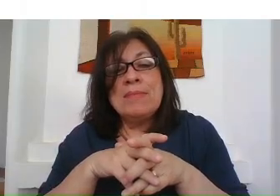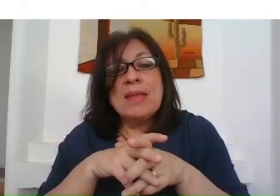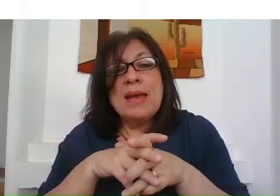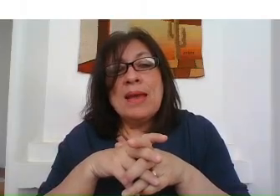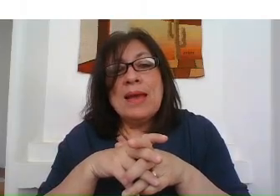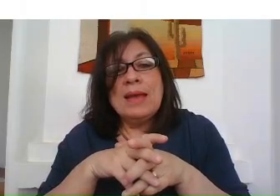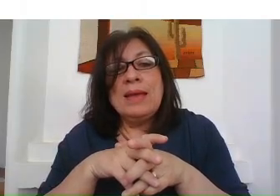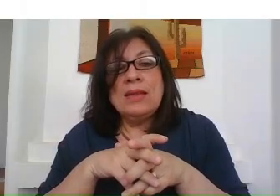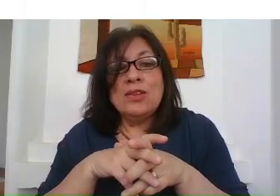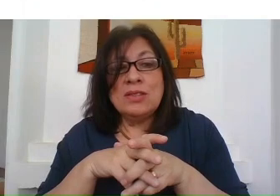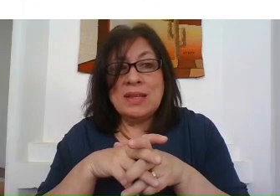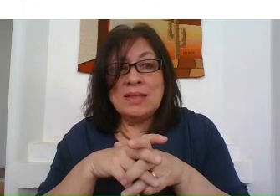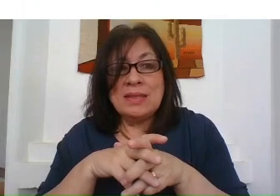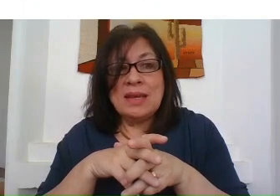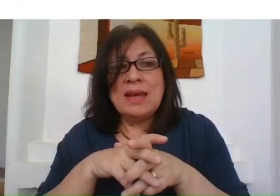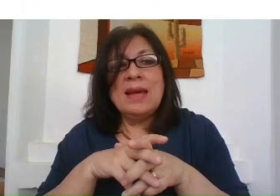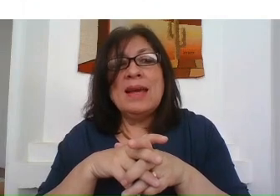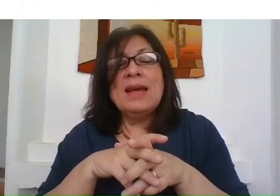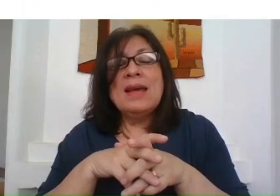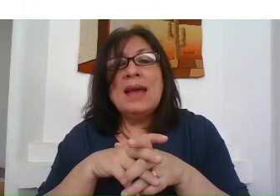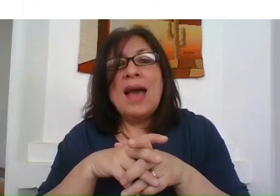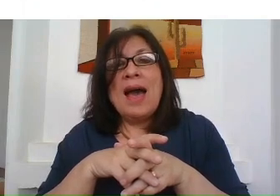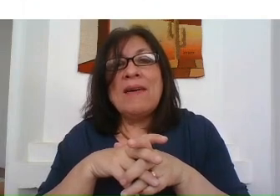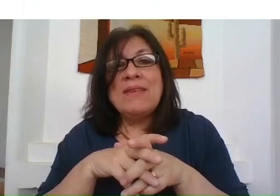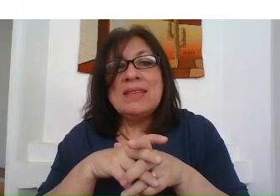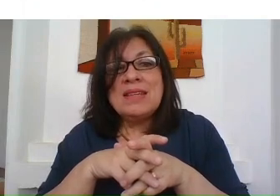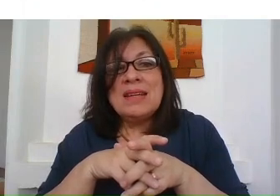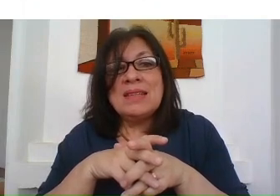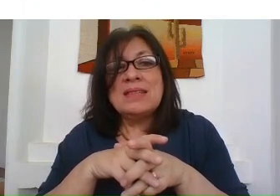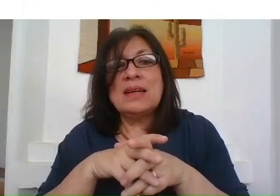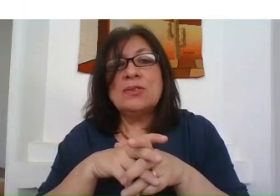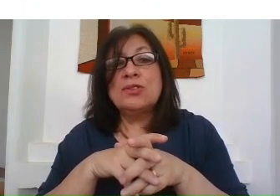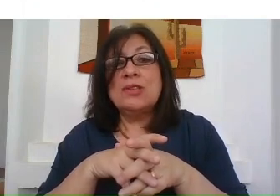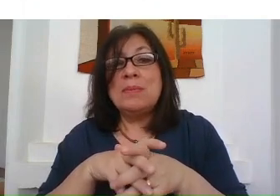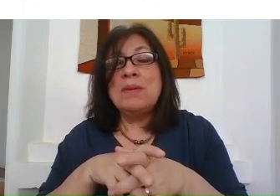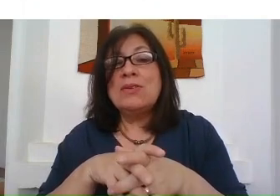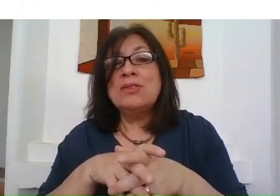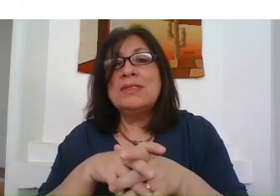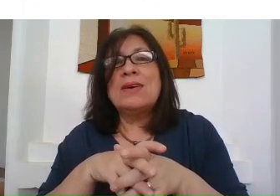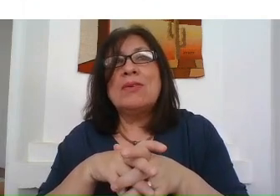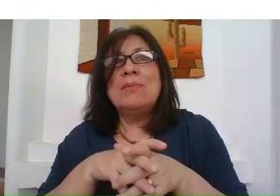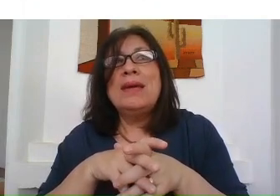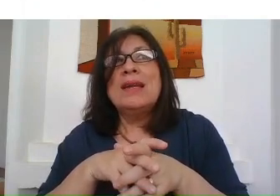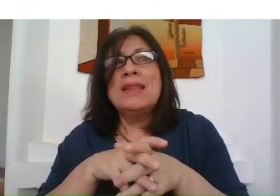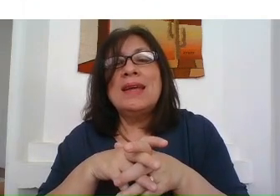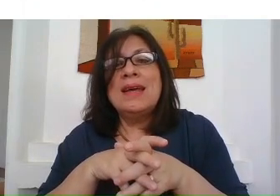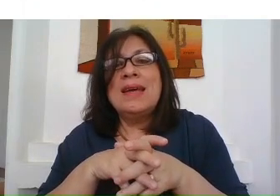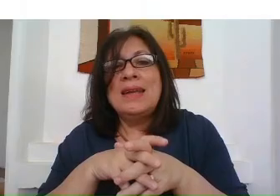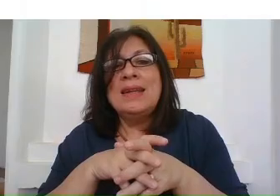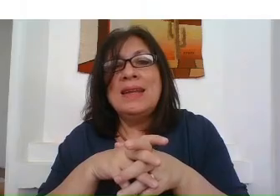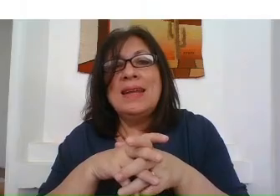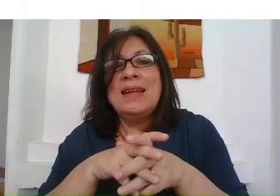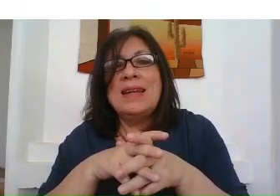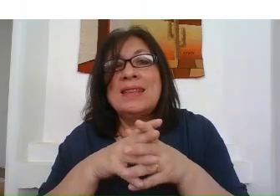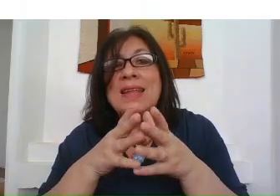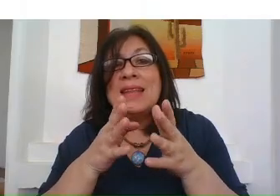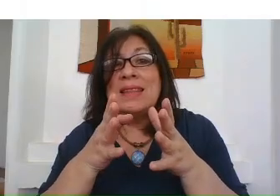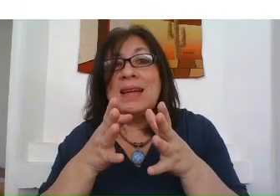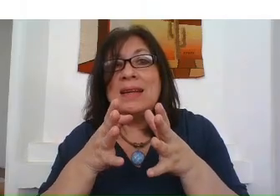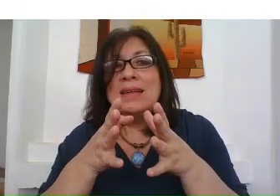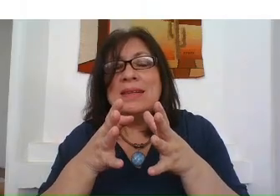Eh, y entonces, a veces el desarrollo típico se convierte en